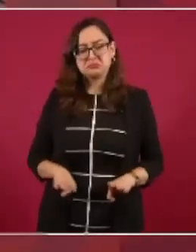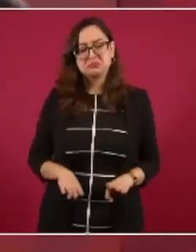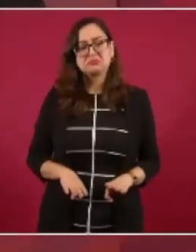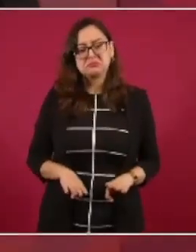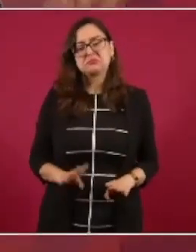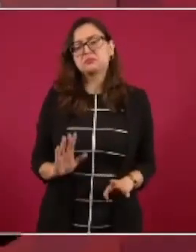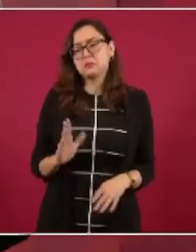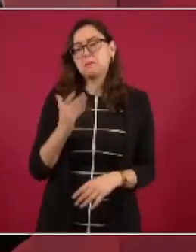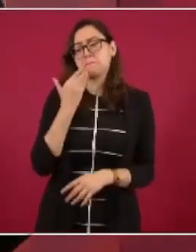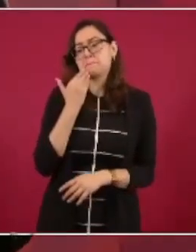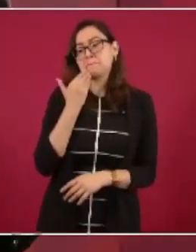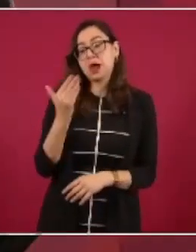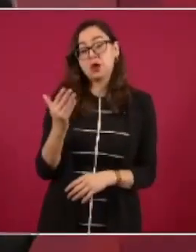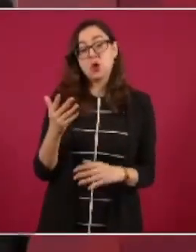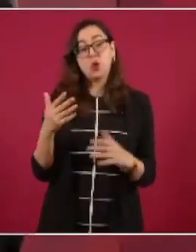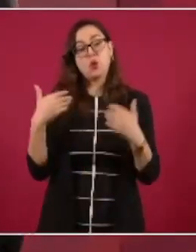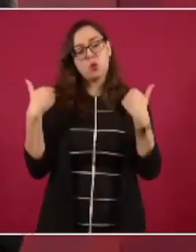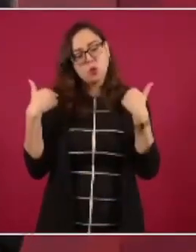No es lo ideal,